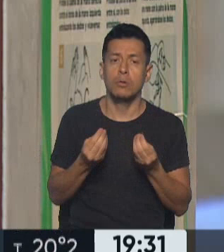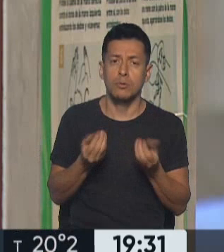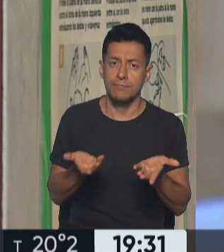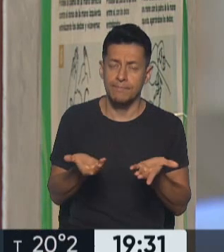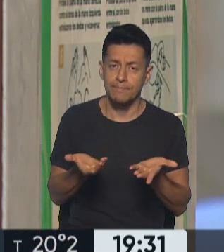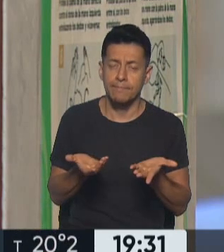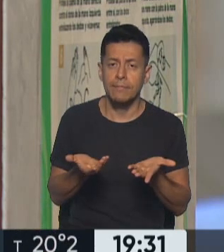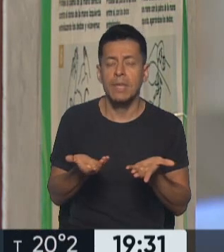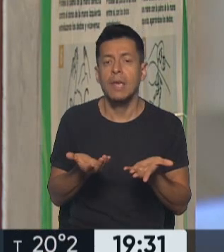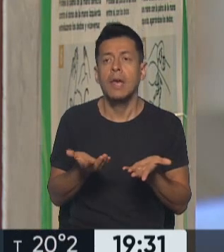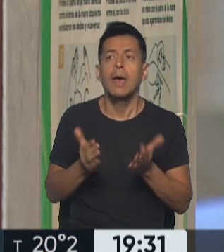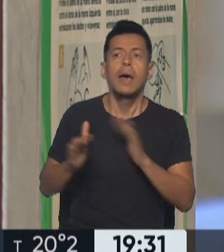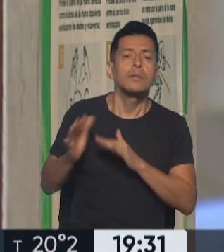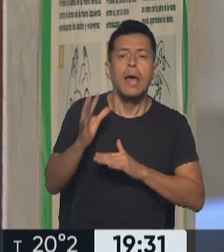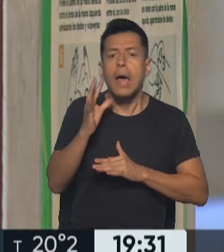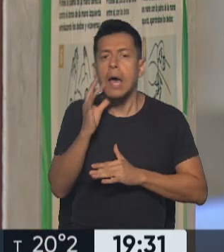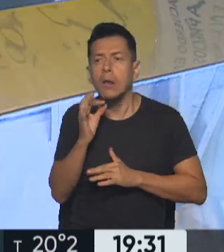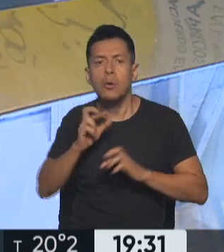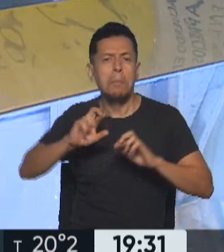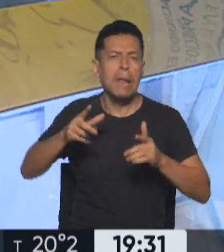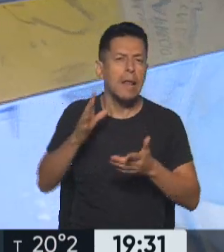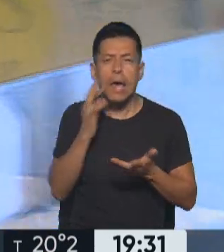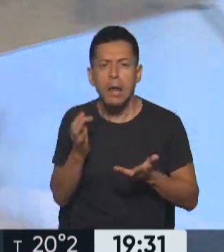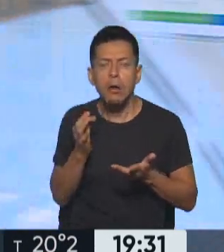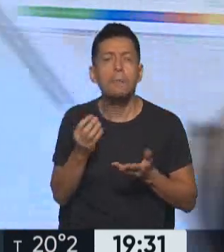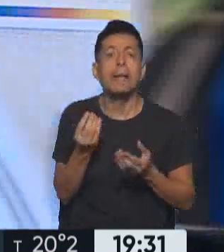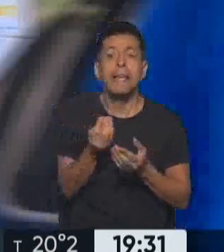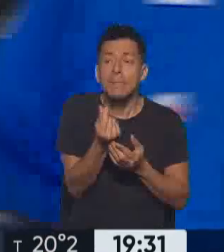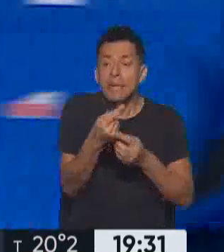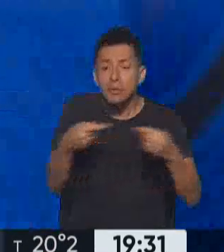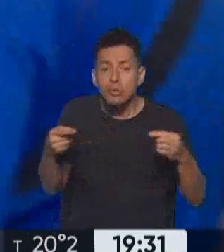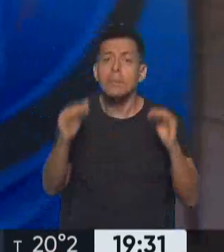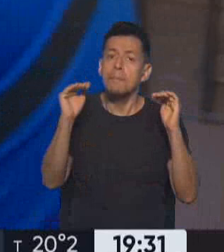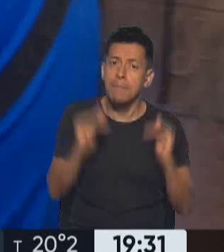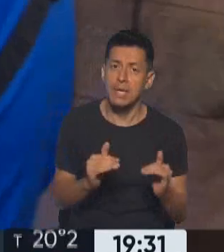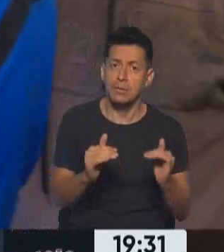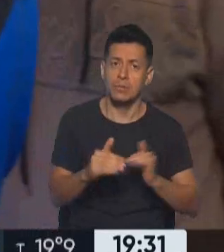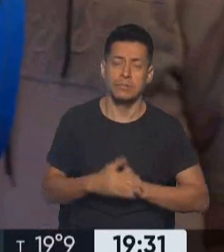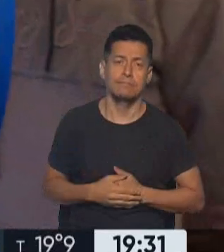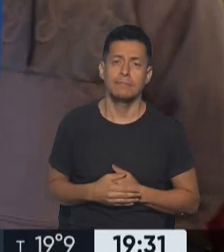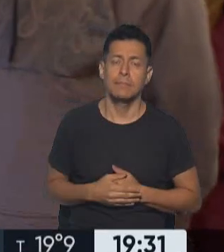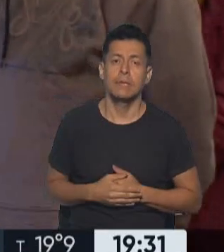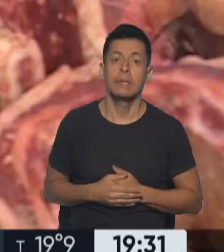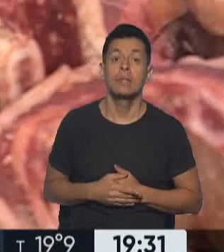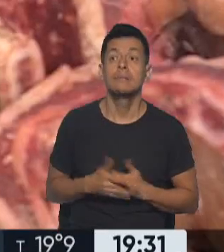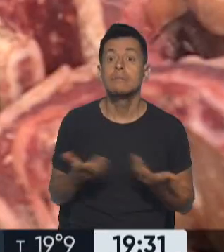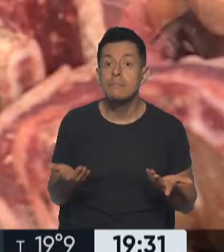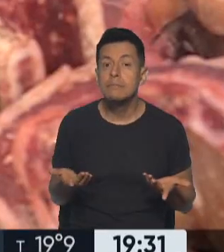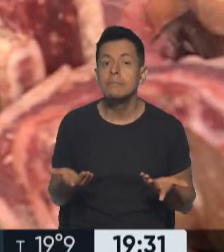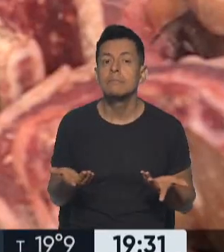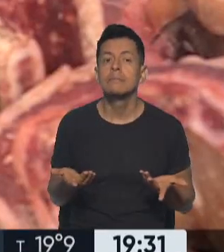alguna acción que inmediatamente baje los precios de algún producto y ahí los tiene a la mano